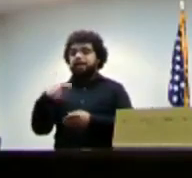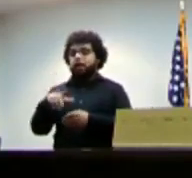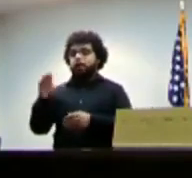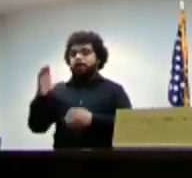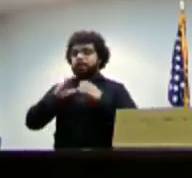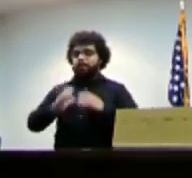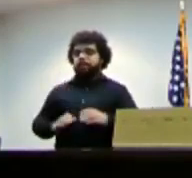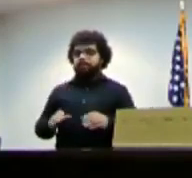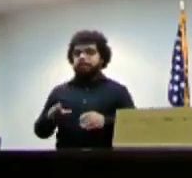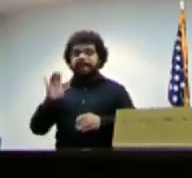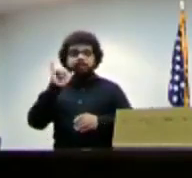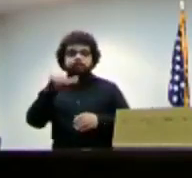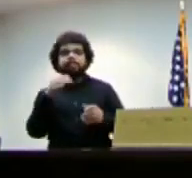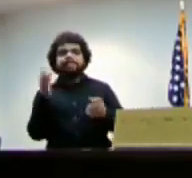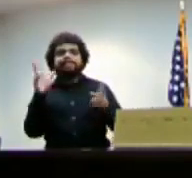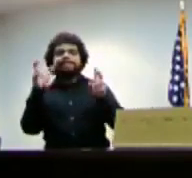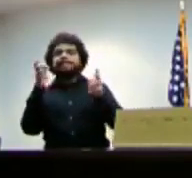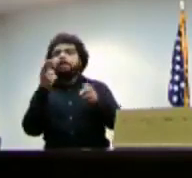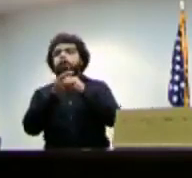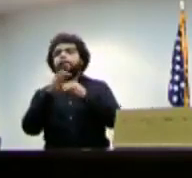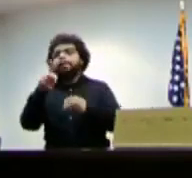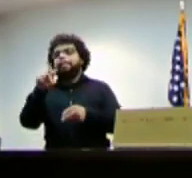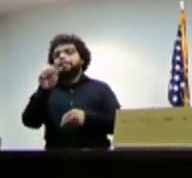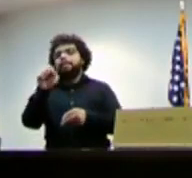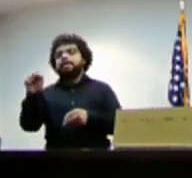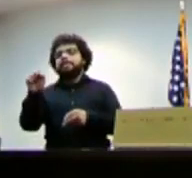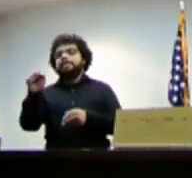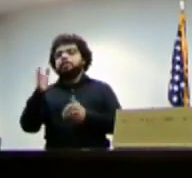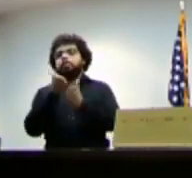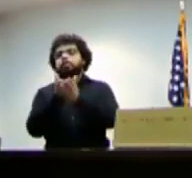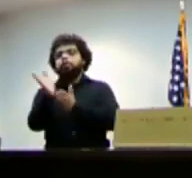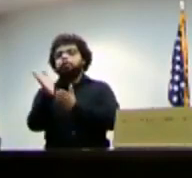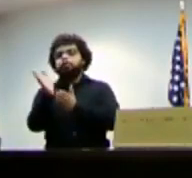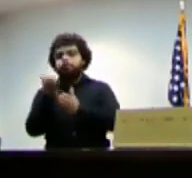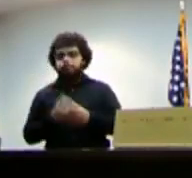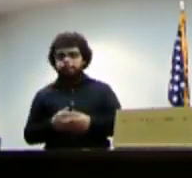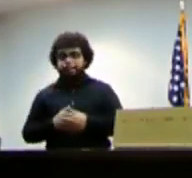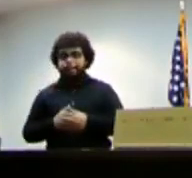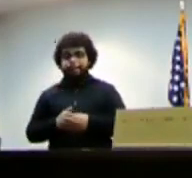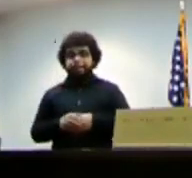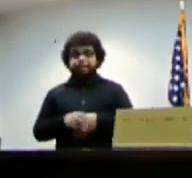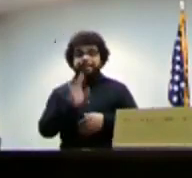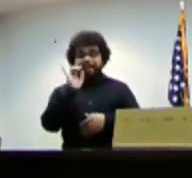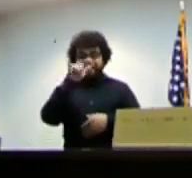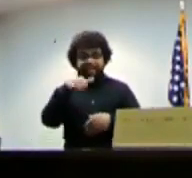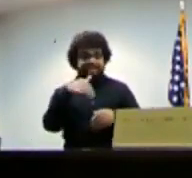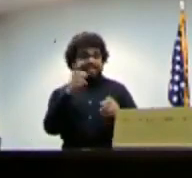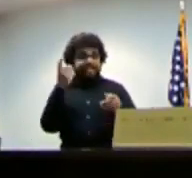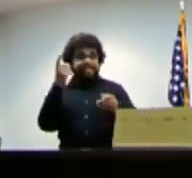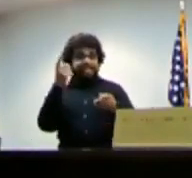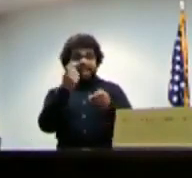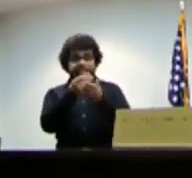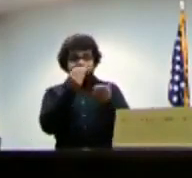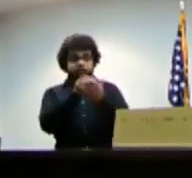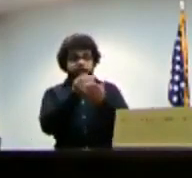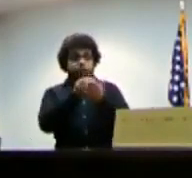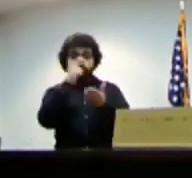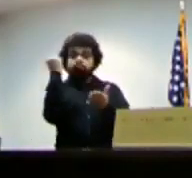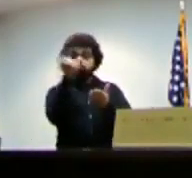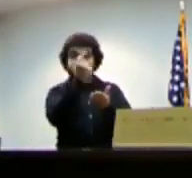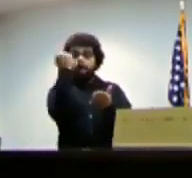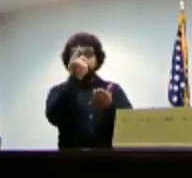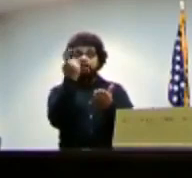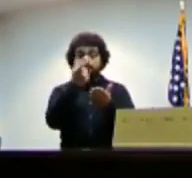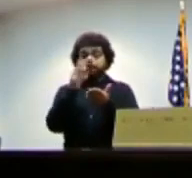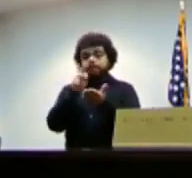un pass-through. O sea, que ese dinero ellos no lo utilizan para nada que no sea pagar energía y pagar combustible. Ellos tienen que